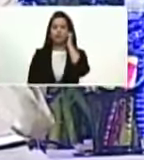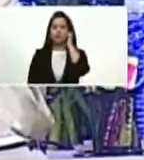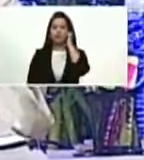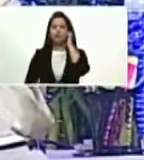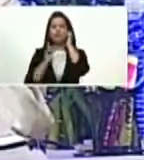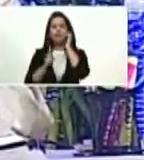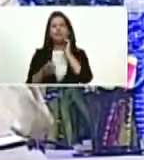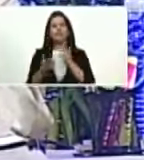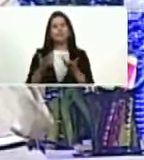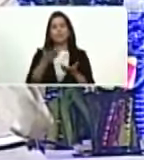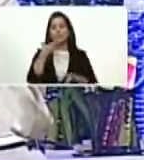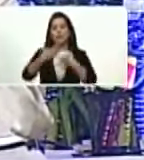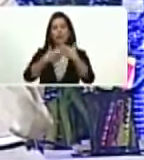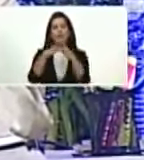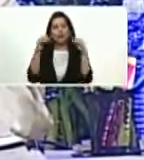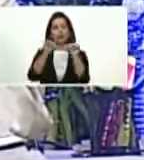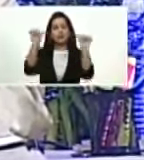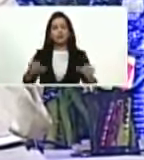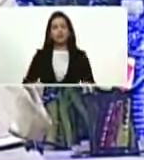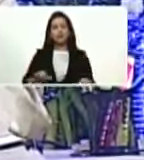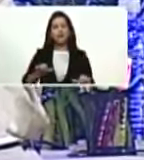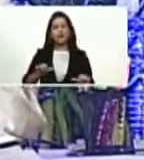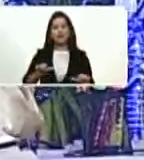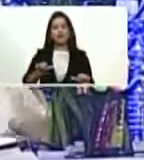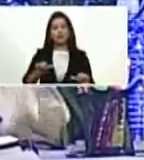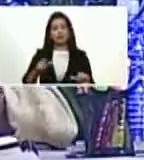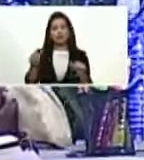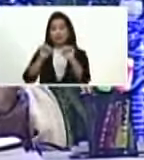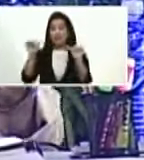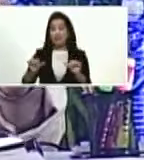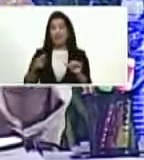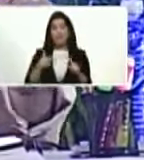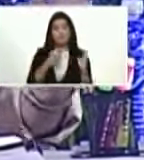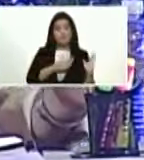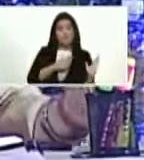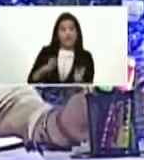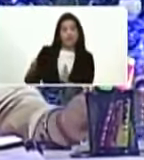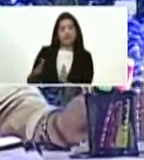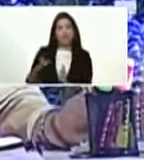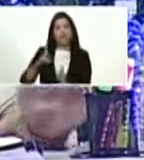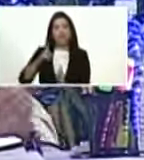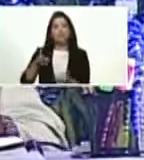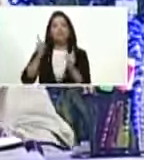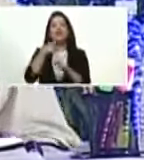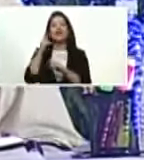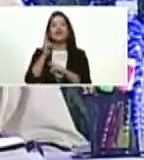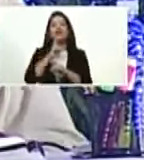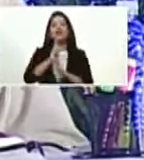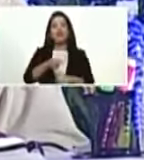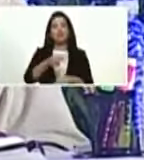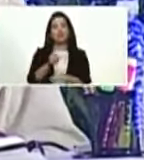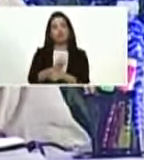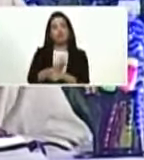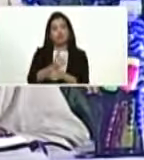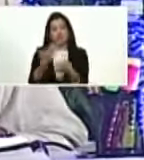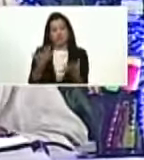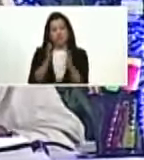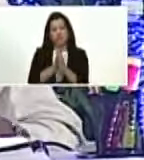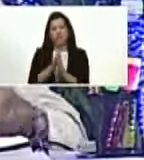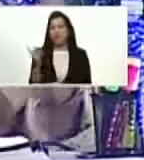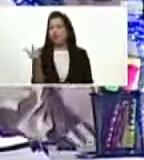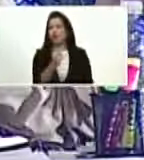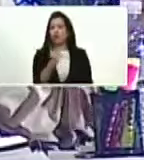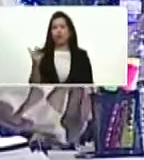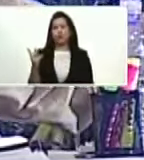perfeccionar los sistemas de planificación para la producción. Miguel Pérez Abad, ustedes dos quedan bajo el mando de